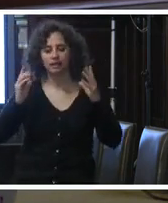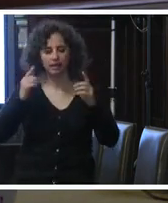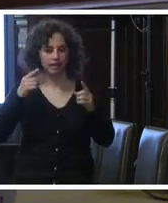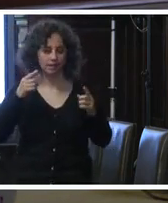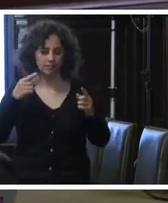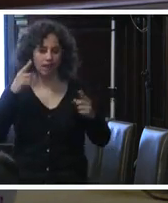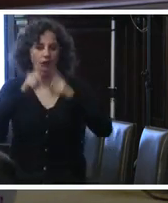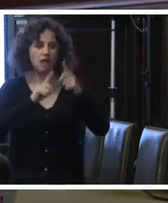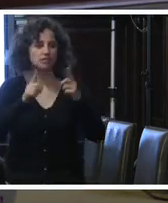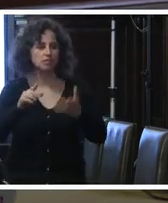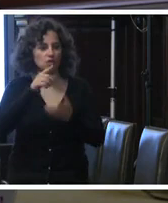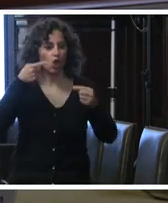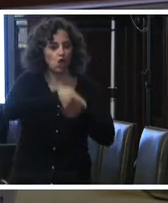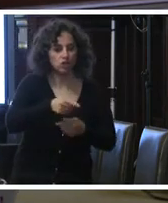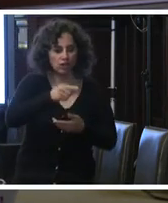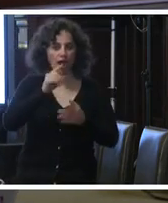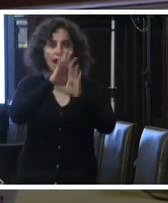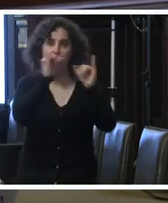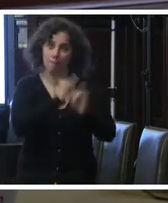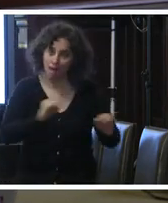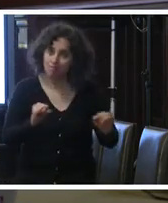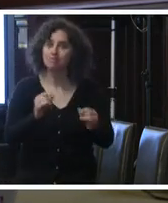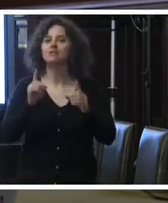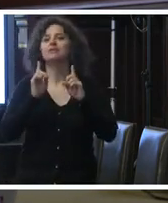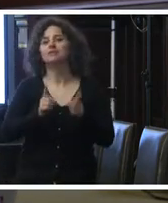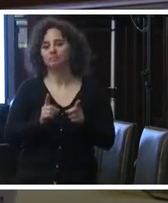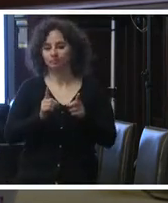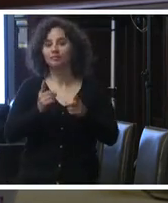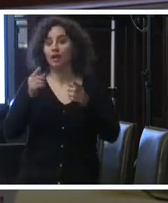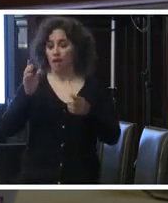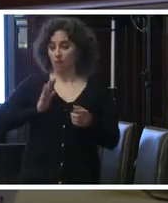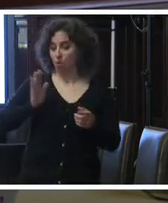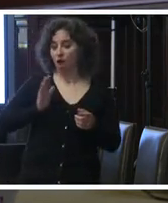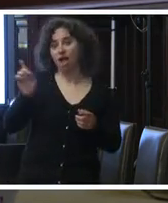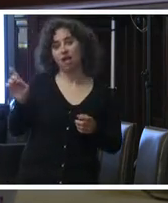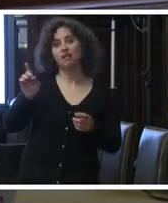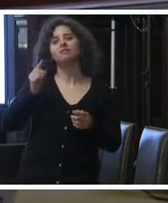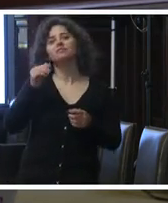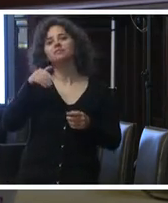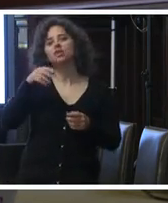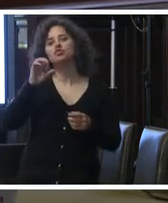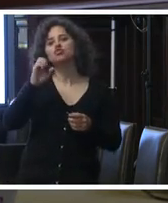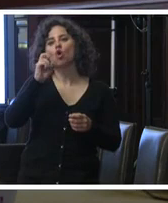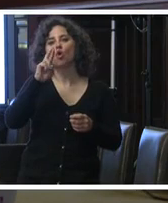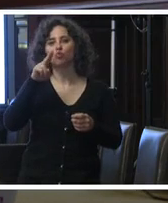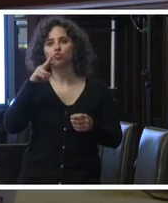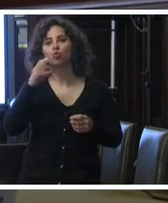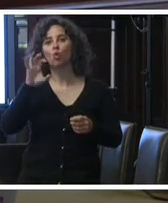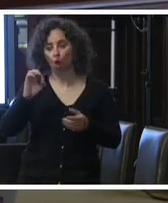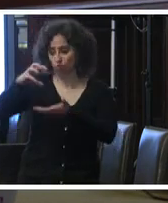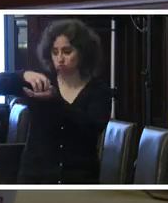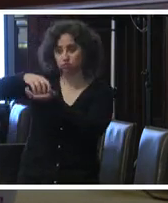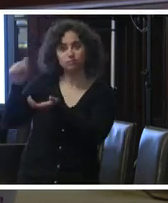la coacción. De hecho, aquí la señora emperatriz de Sorochuco